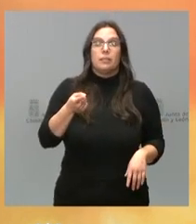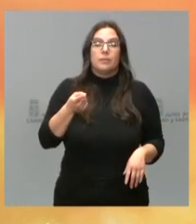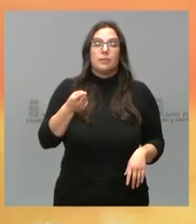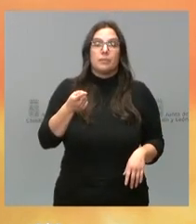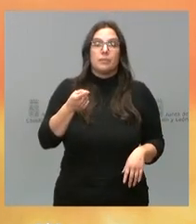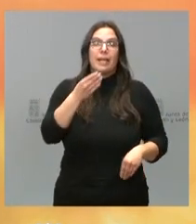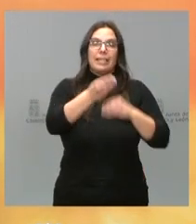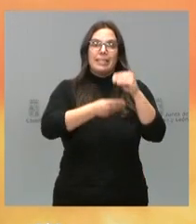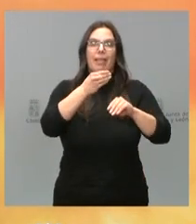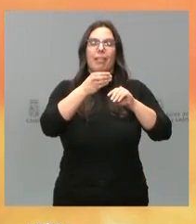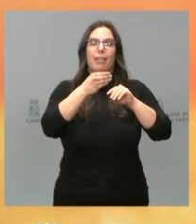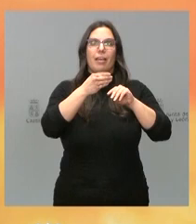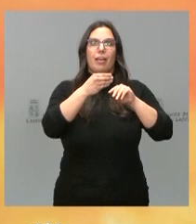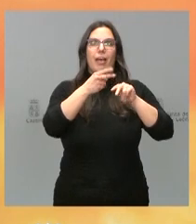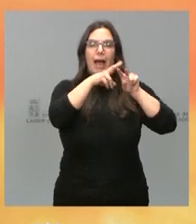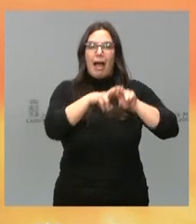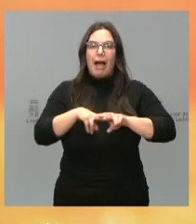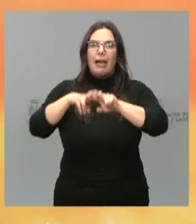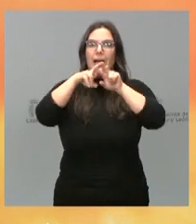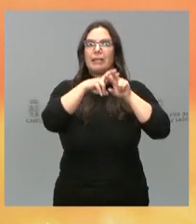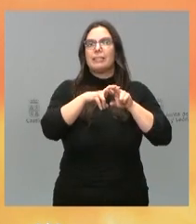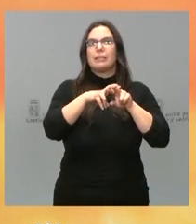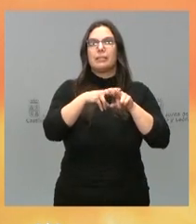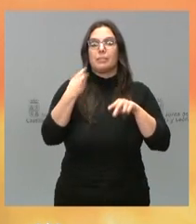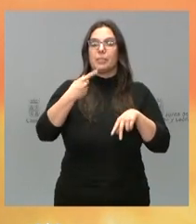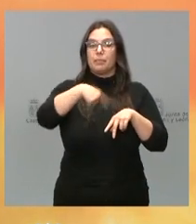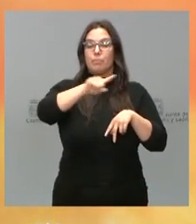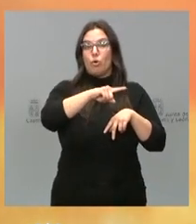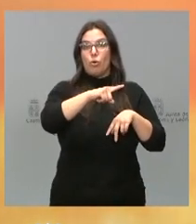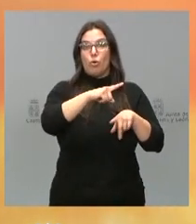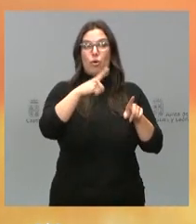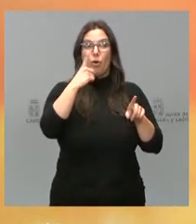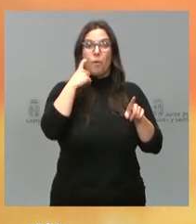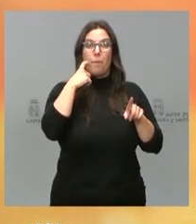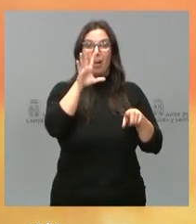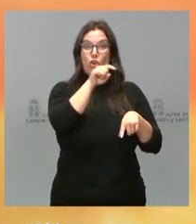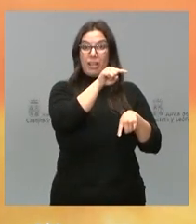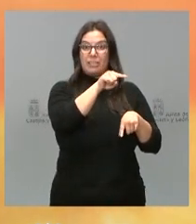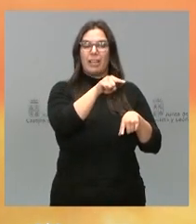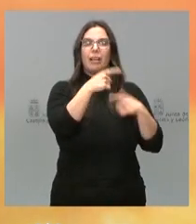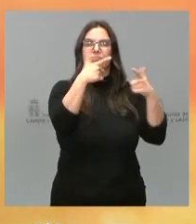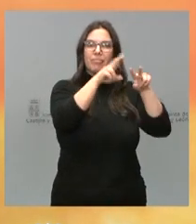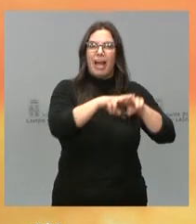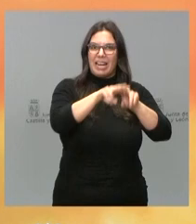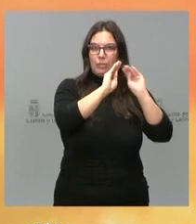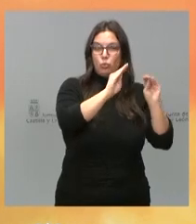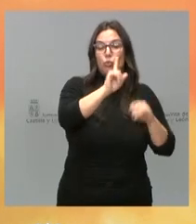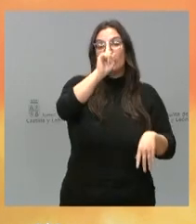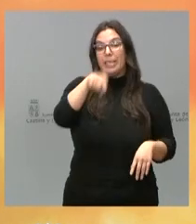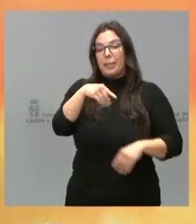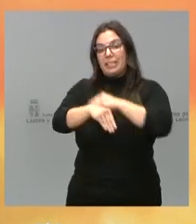un análisis está sectorealizado por parte de la entidad financiera y luego por otro lado también se hará